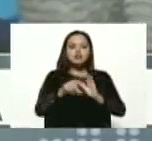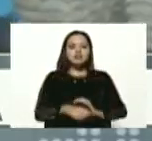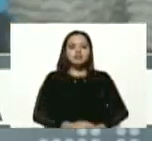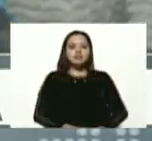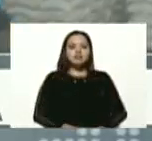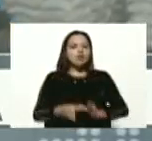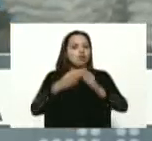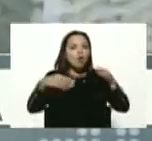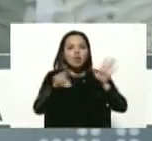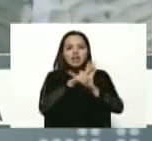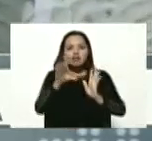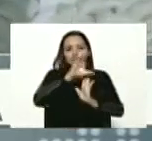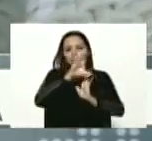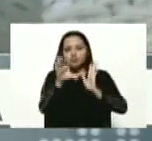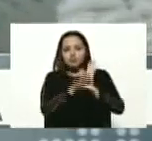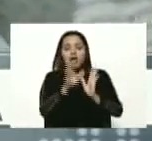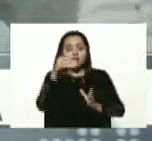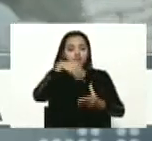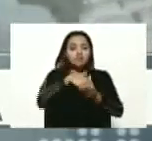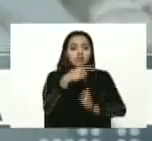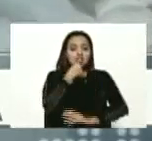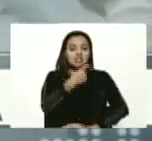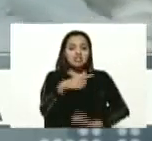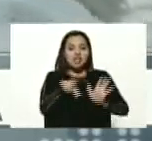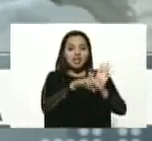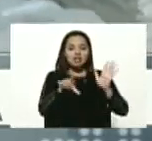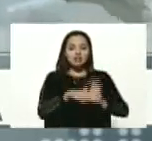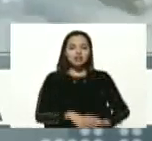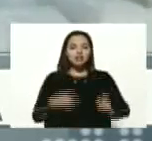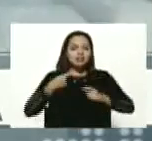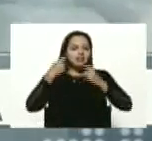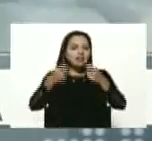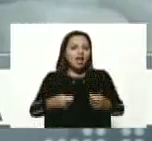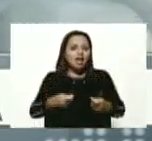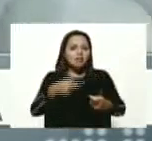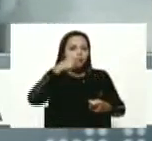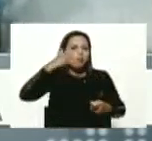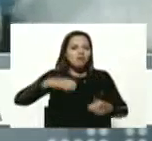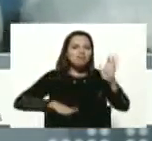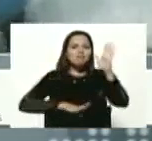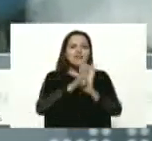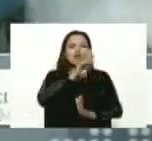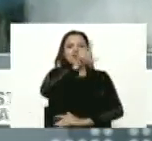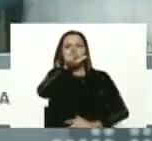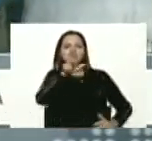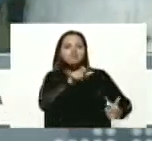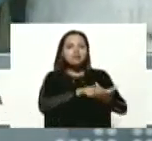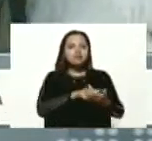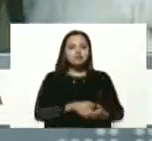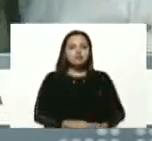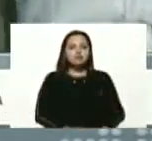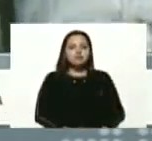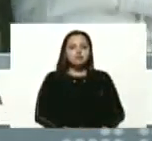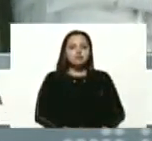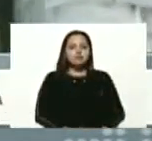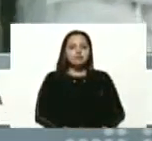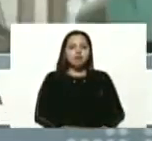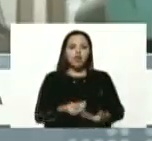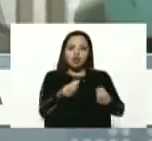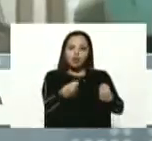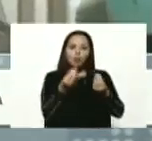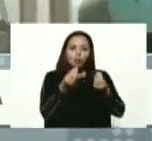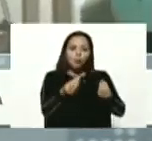todos sus derechos constitucionales y para garantizarle al pueblo un desarrollo integral de sus